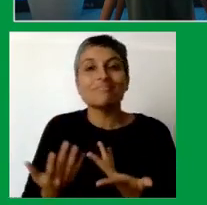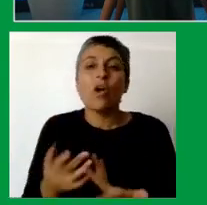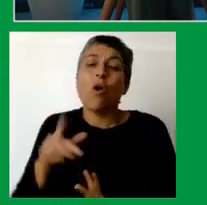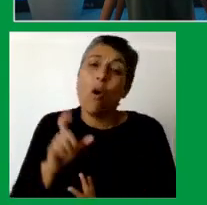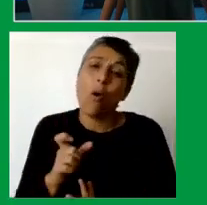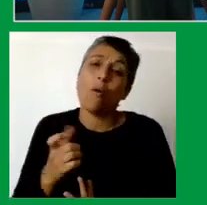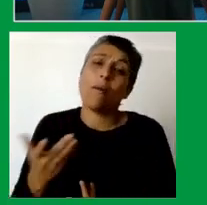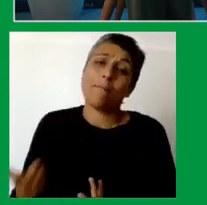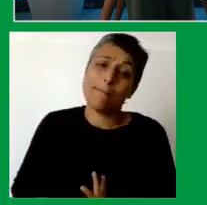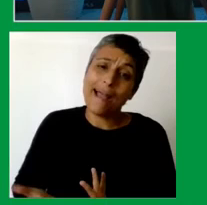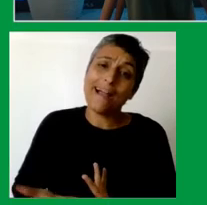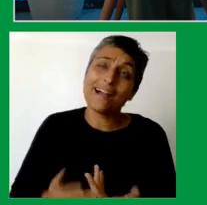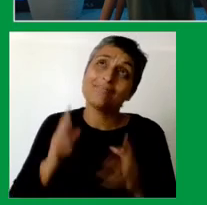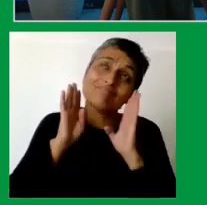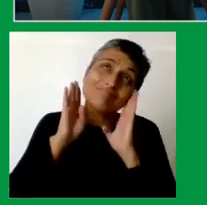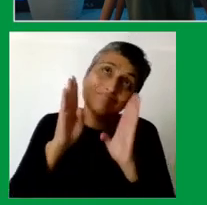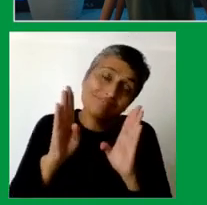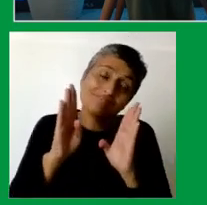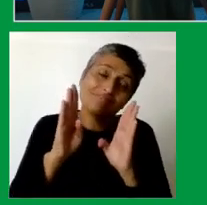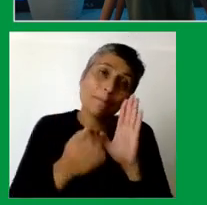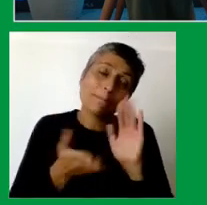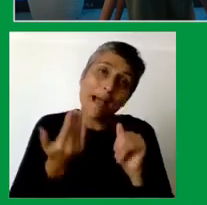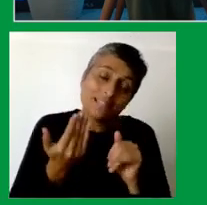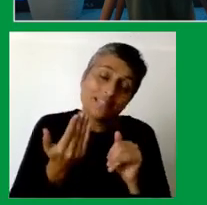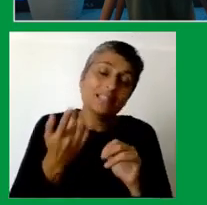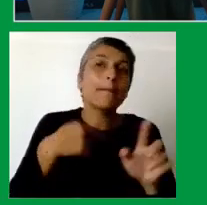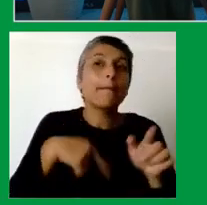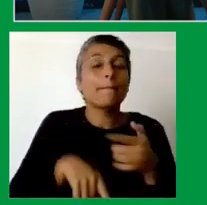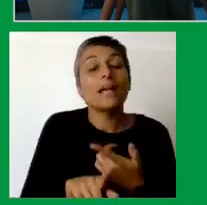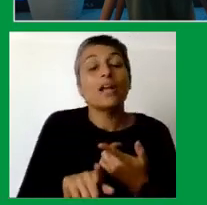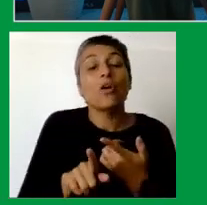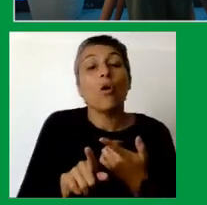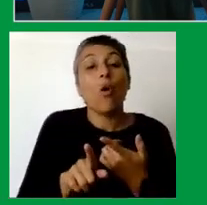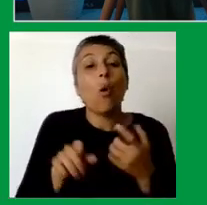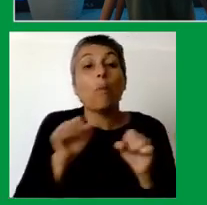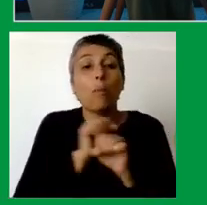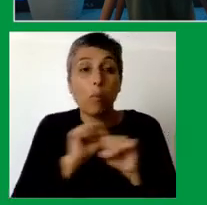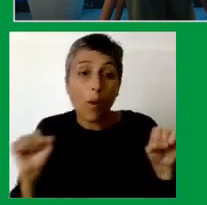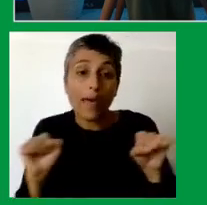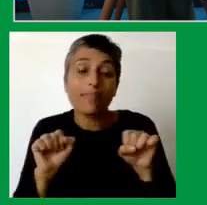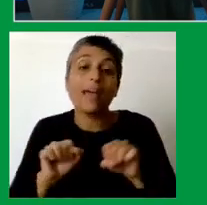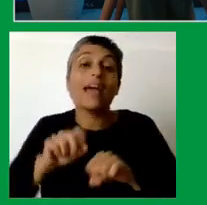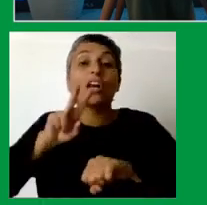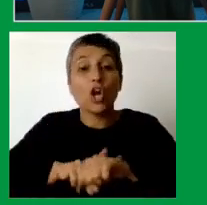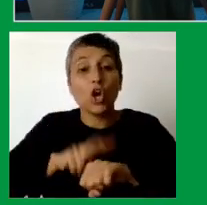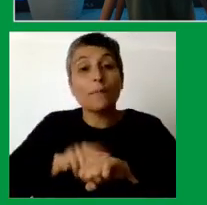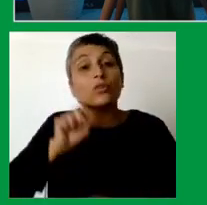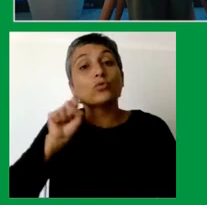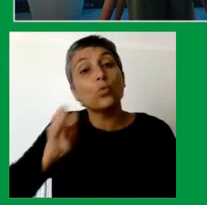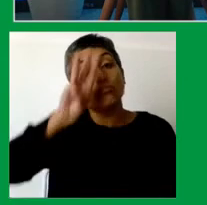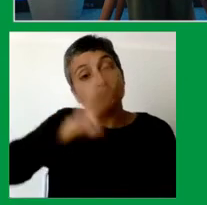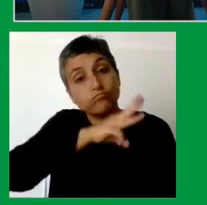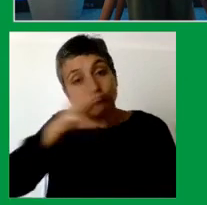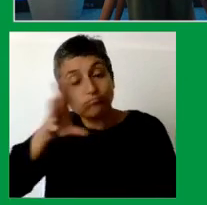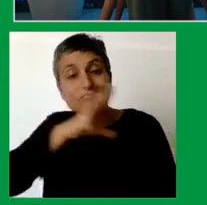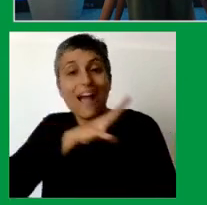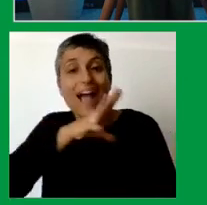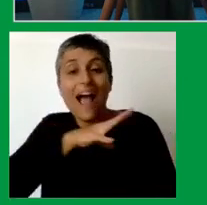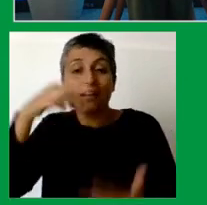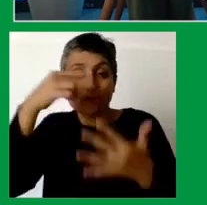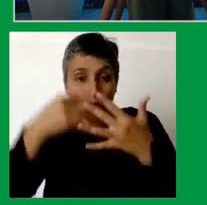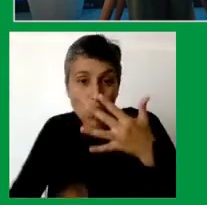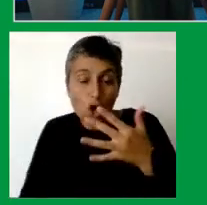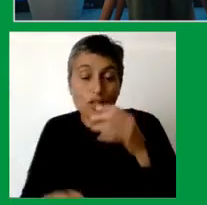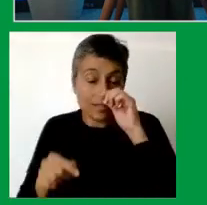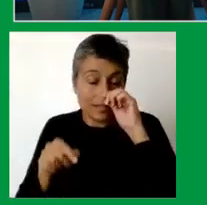nos podés, si te parece, podés recomendar tu página donde tenés todos los contenidos de los que estuviste hablando, y